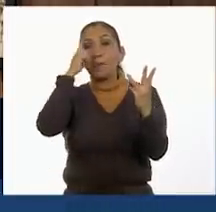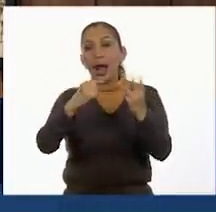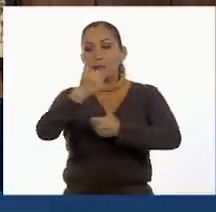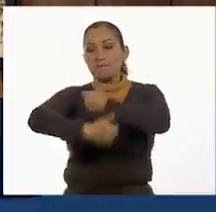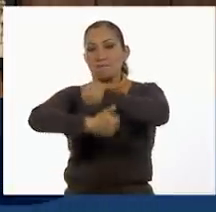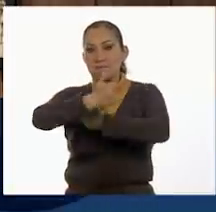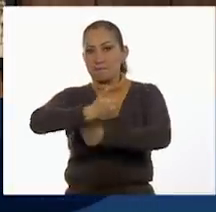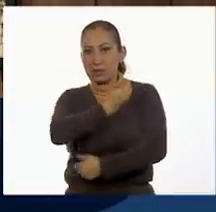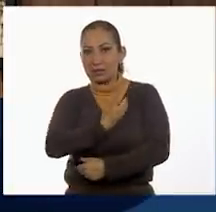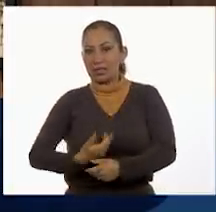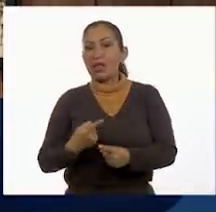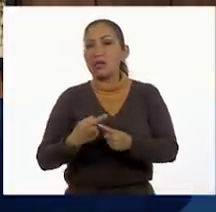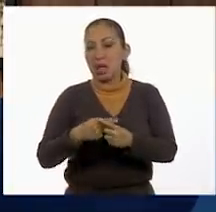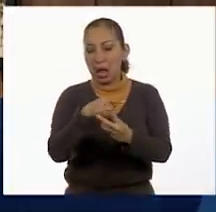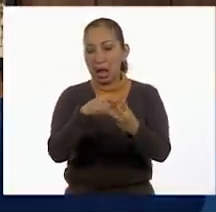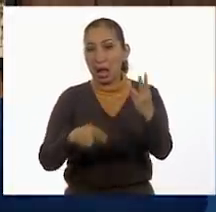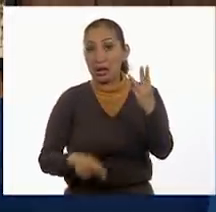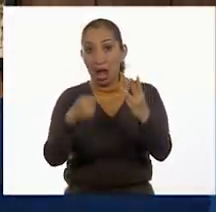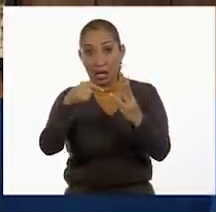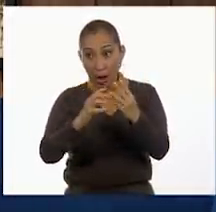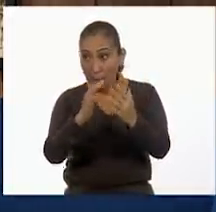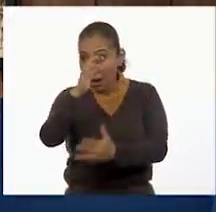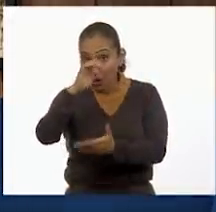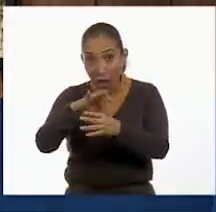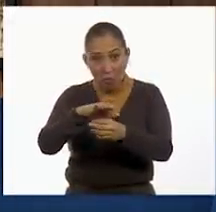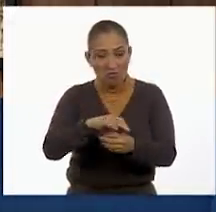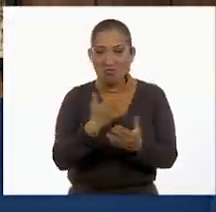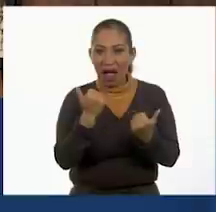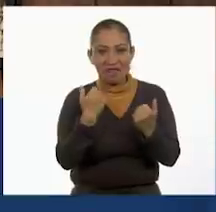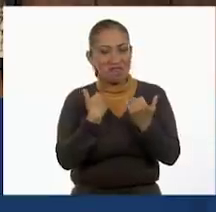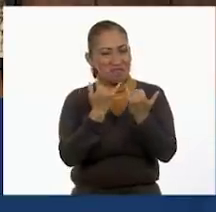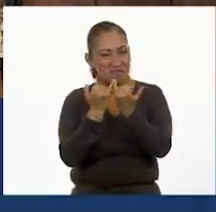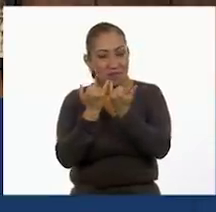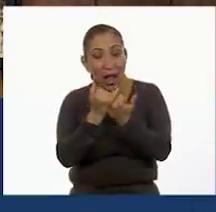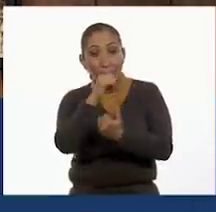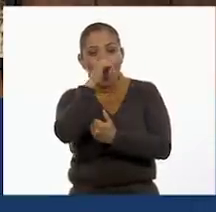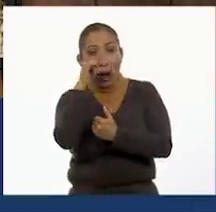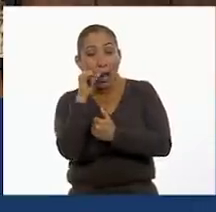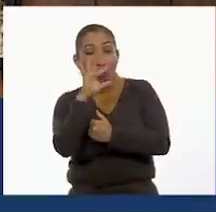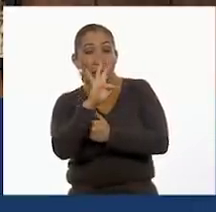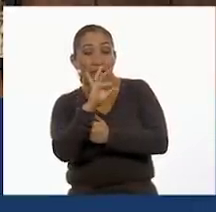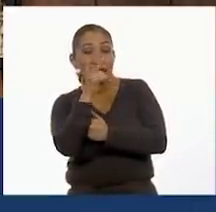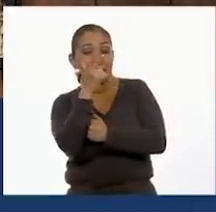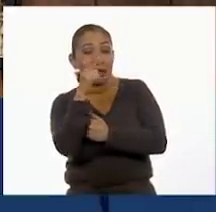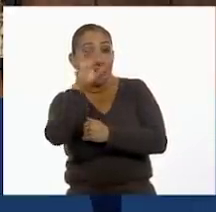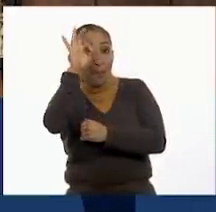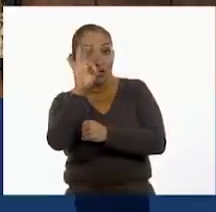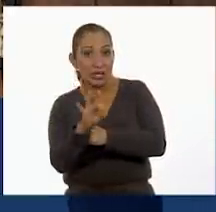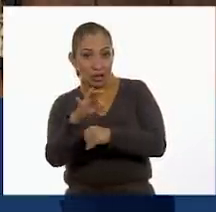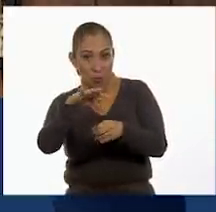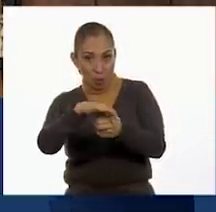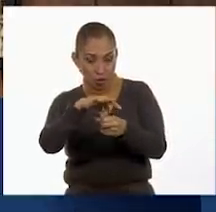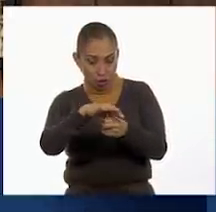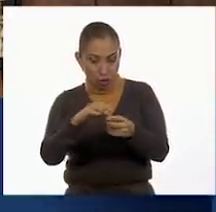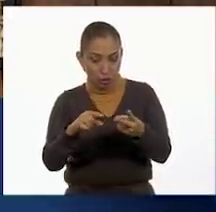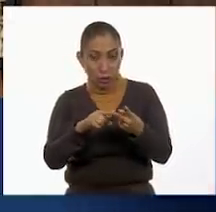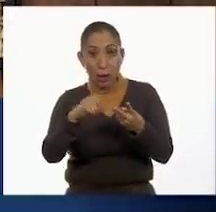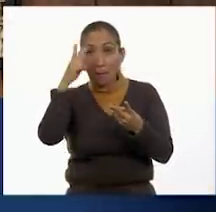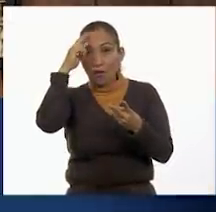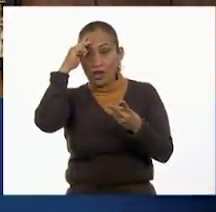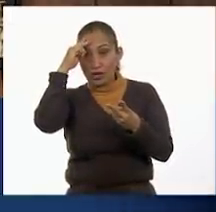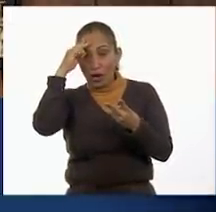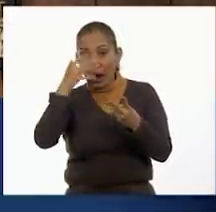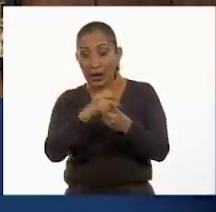de la República. Ninguno obtuvo la mayoría absoluta. Juárez logró el 47% de los votos,